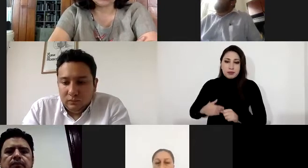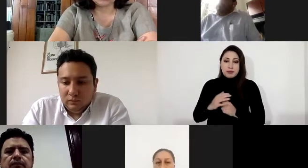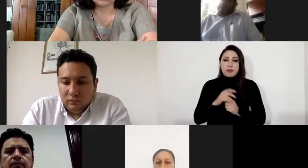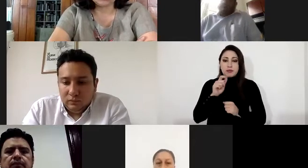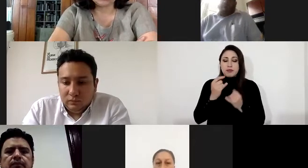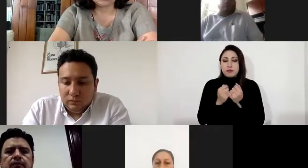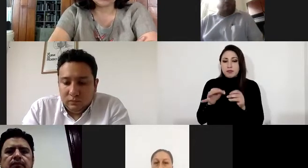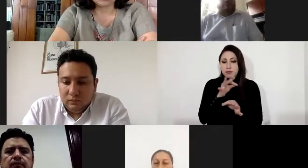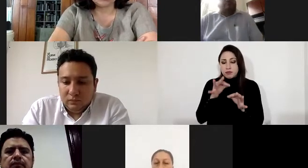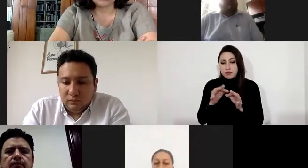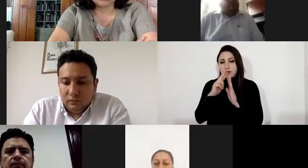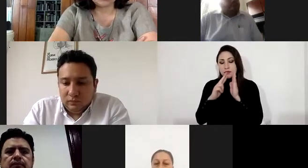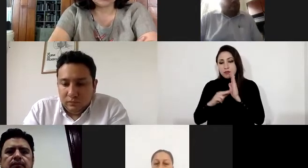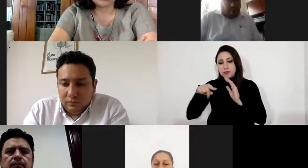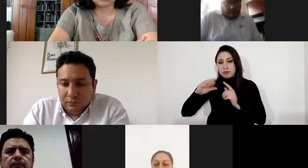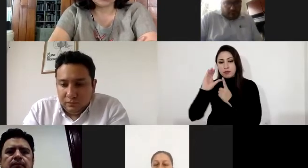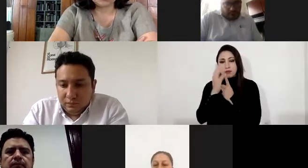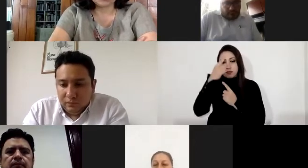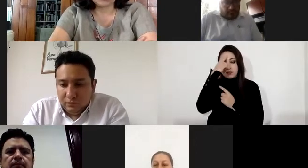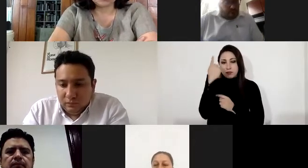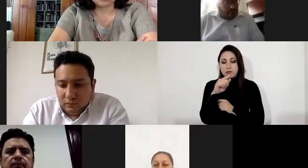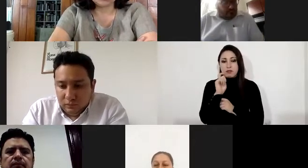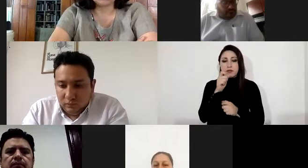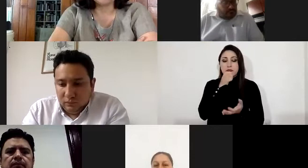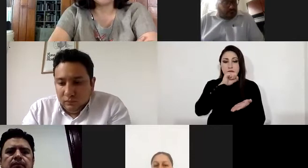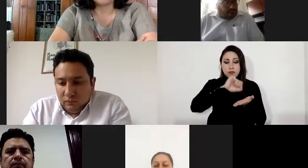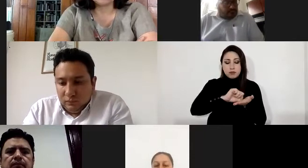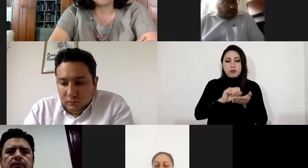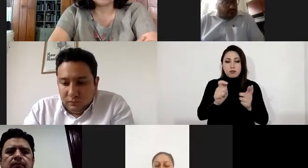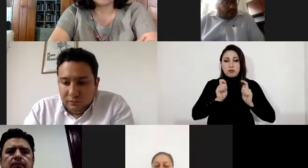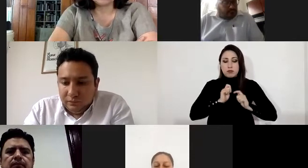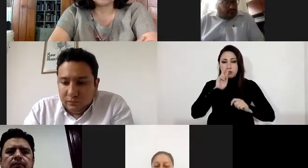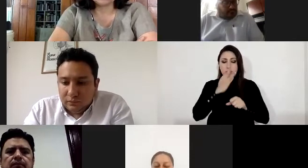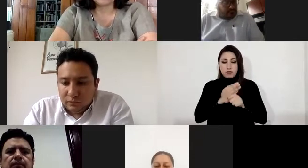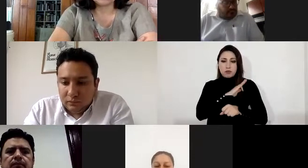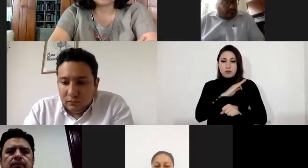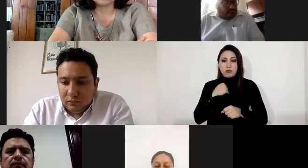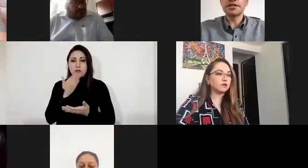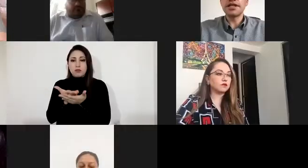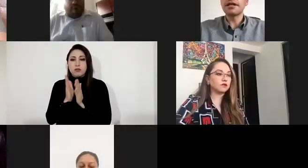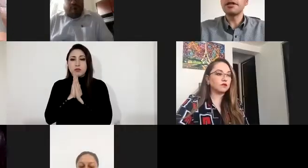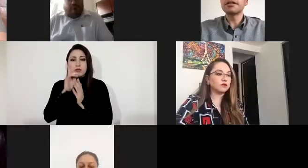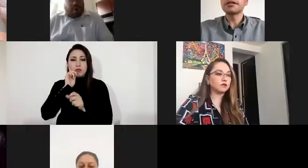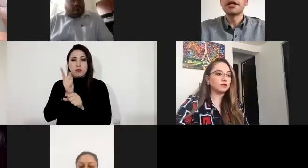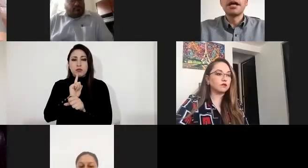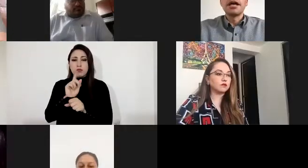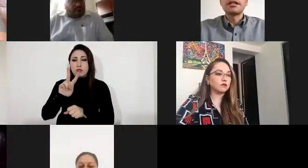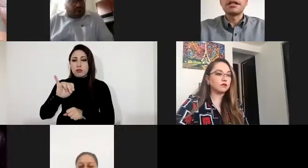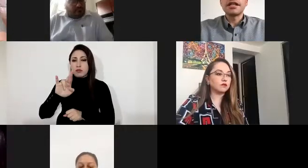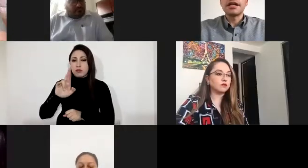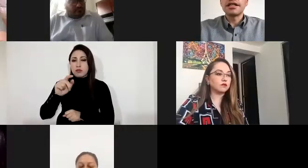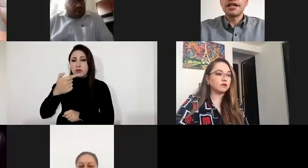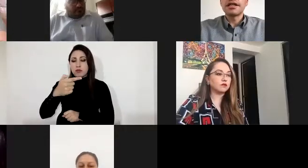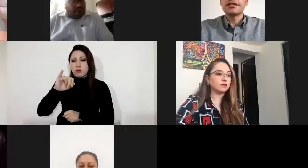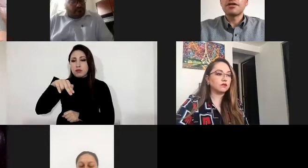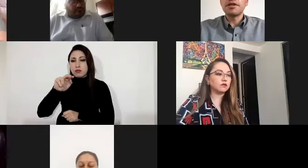que regula este comité, al desempeñar las funciones de presidencia, le solicito a la licenciada Virginia González Ramírez,